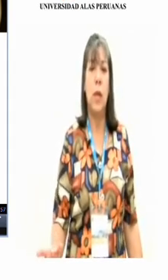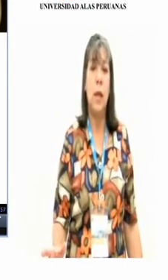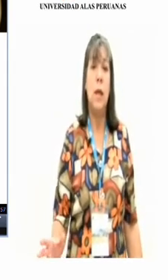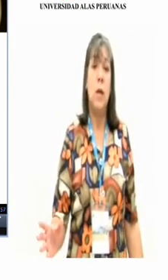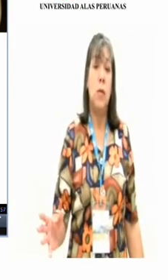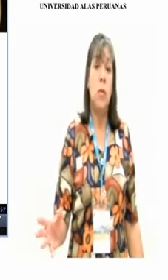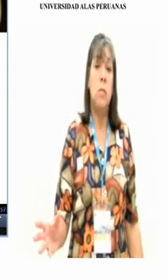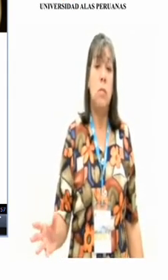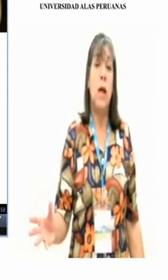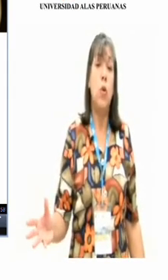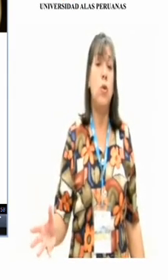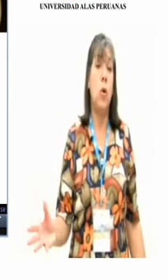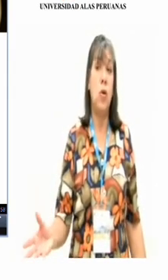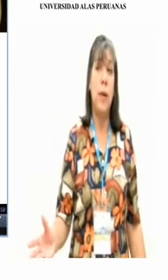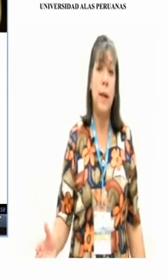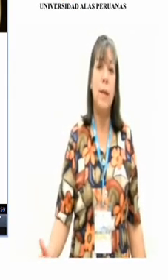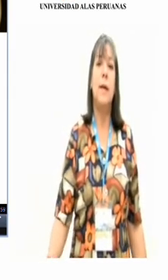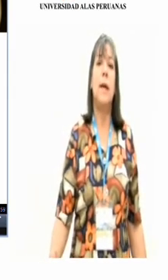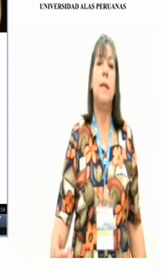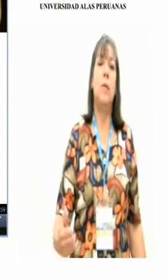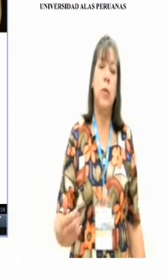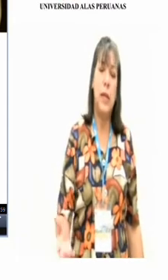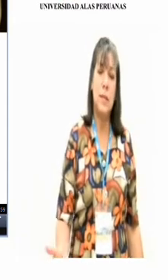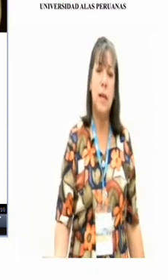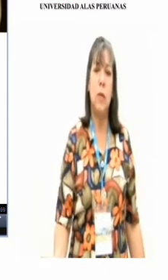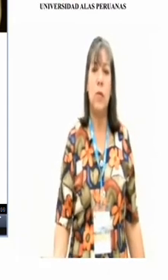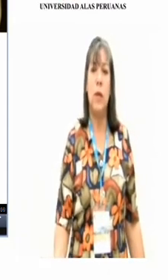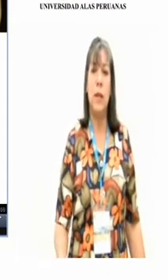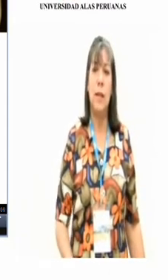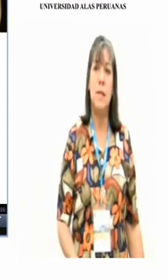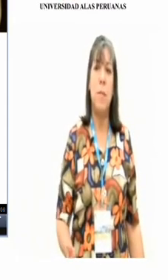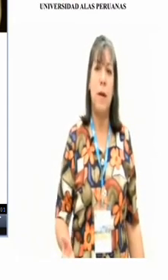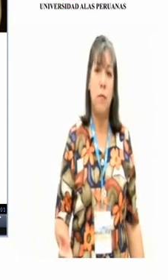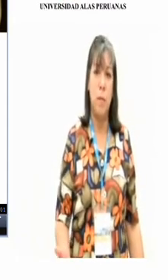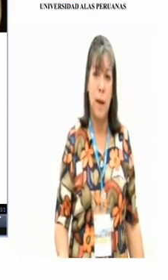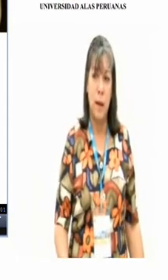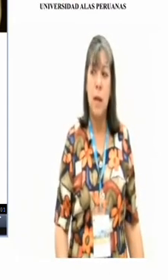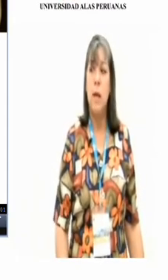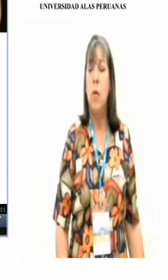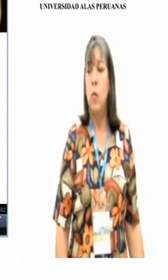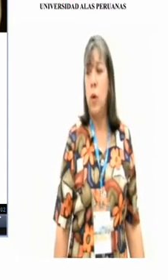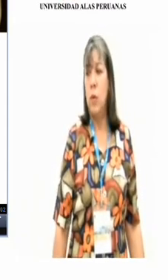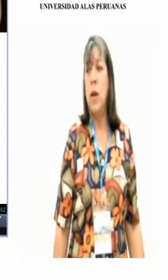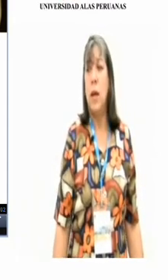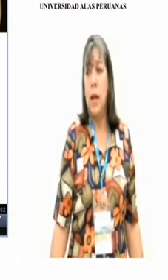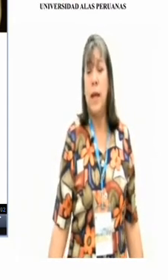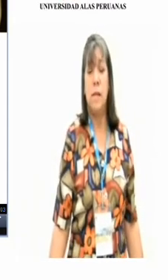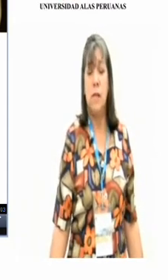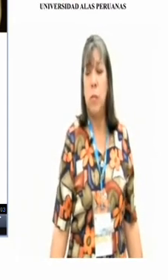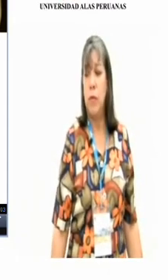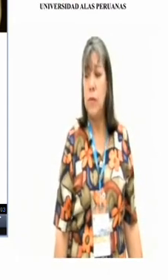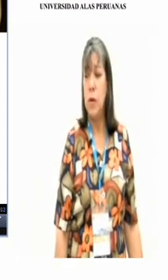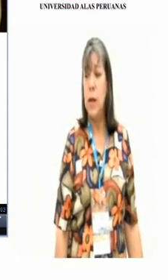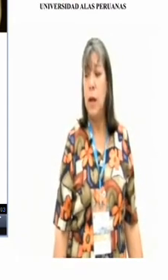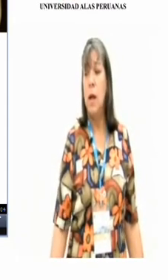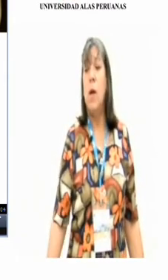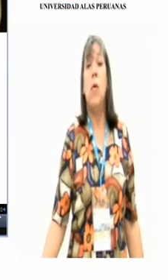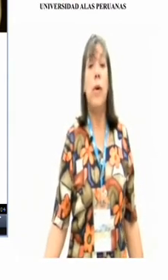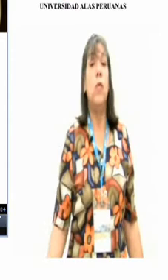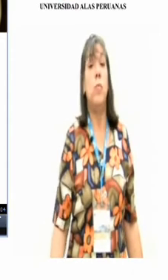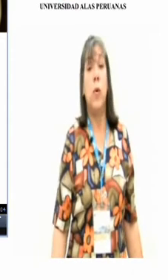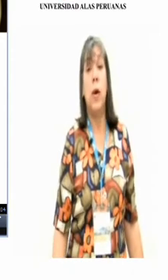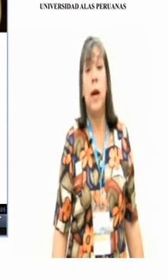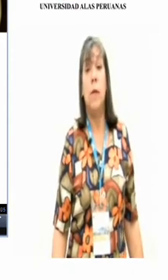distancia son adultos jóvenes que utilizan la educación a distancia para formar en un ejercicio